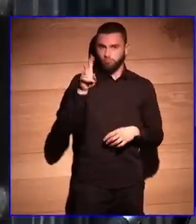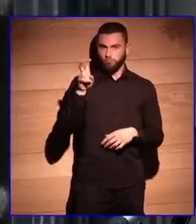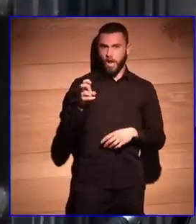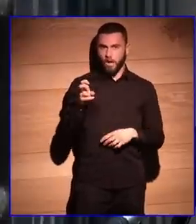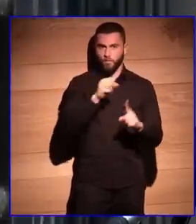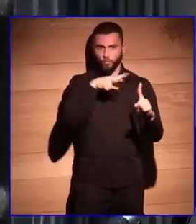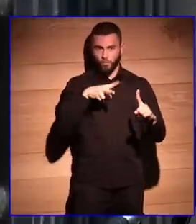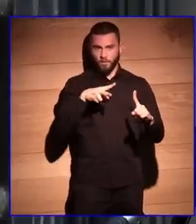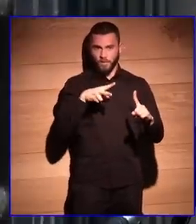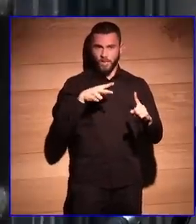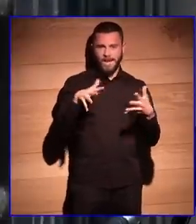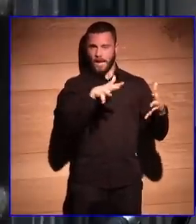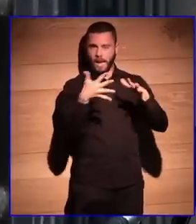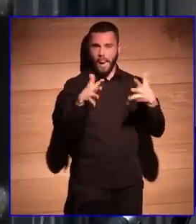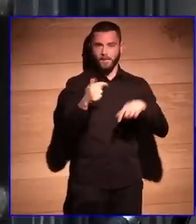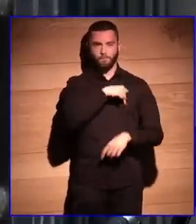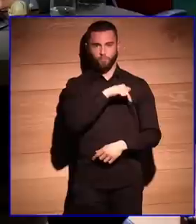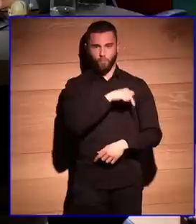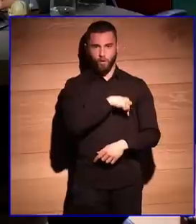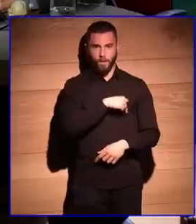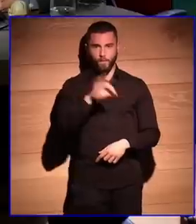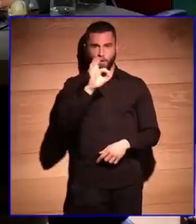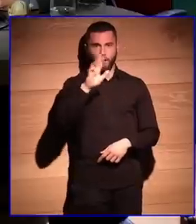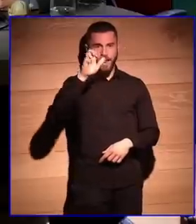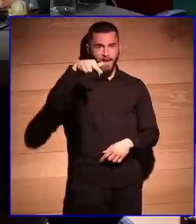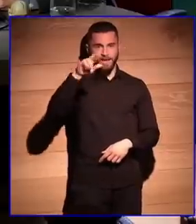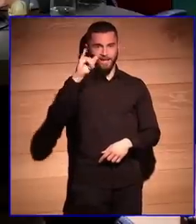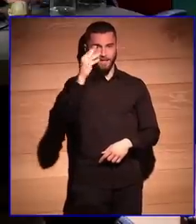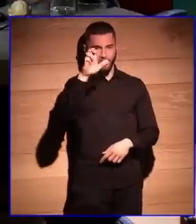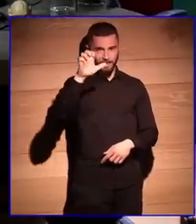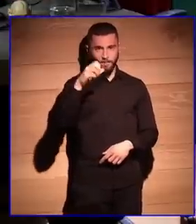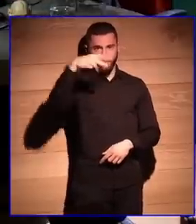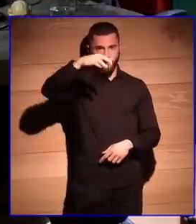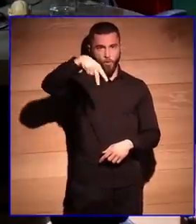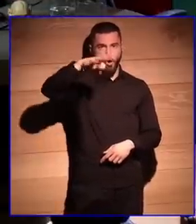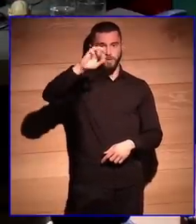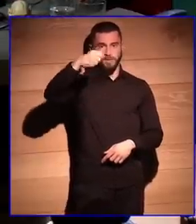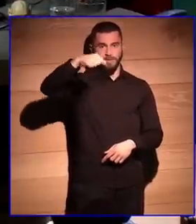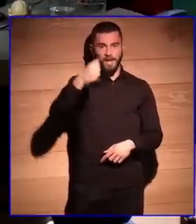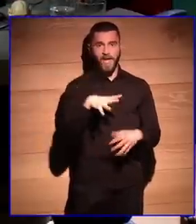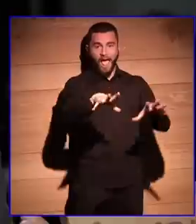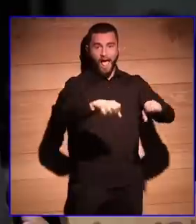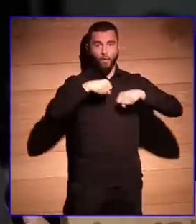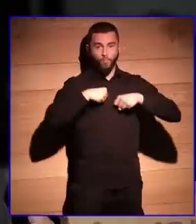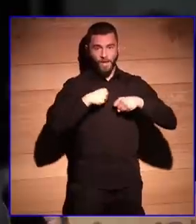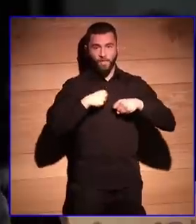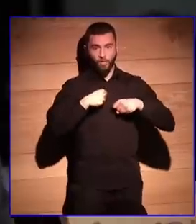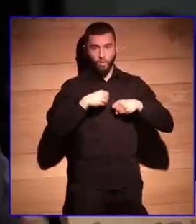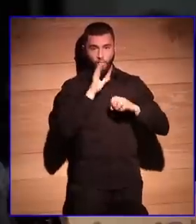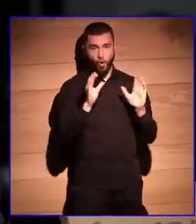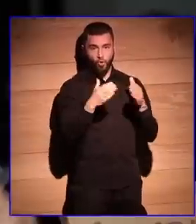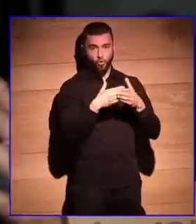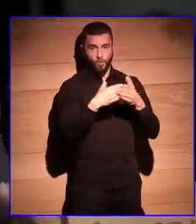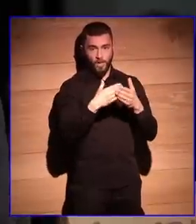del relativismo moral. O Ricky Montana, por ejemplo, que de repente es adoptado por la